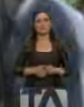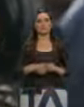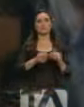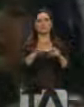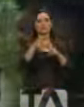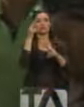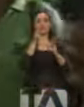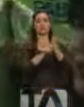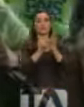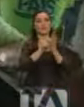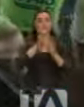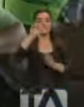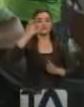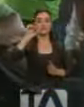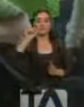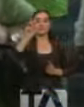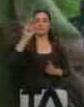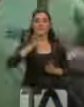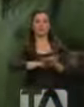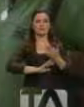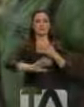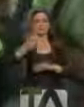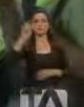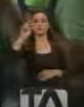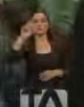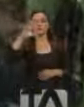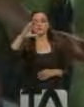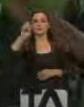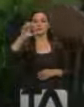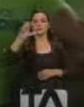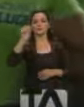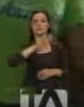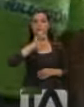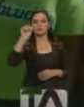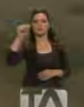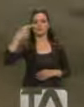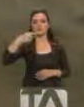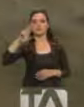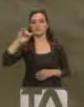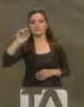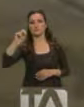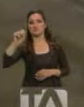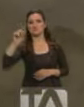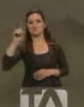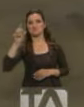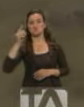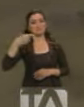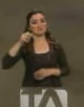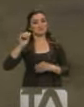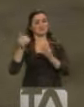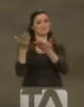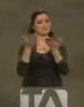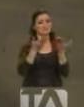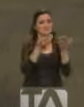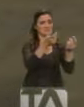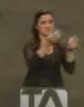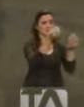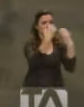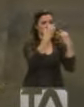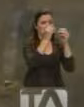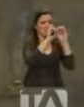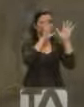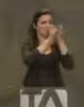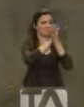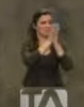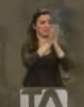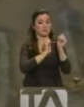se desempeñaba como ministra del Ambiente en aquel entonces, no ha recibido ningún acercamiento, nos dice. Por su parte, ya está entregando a la Contraloría toda la